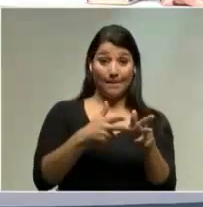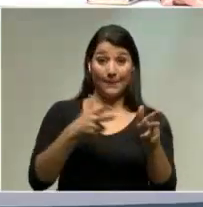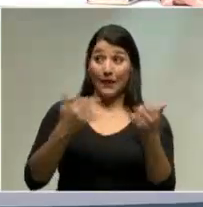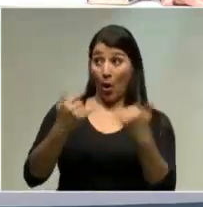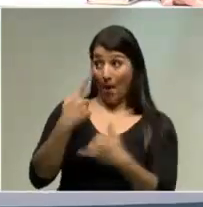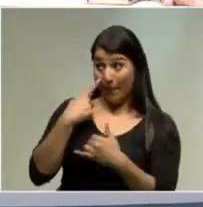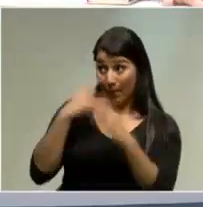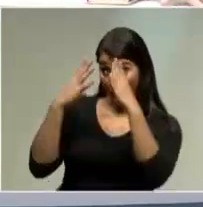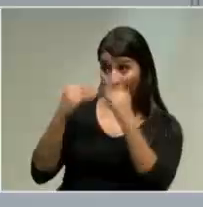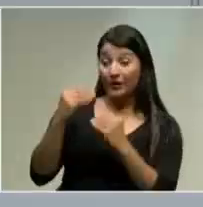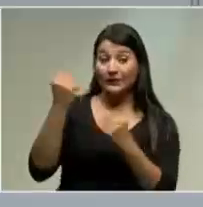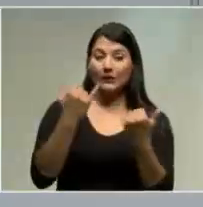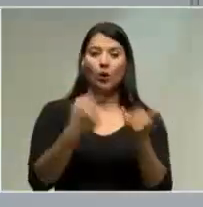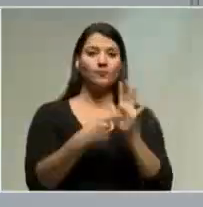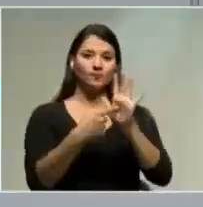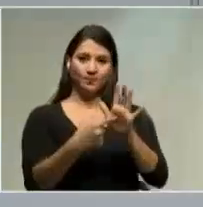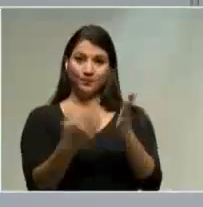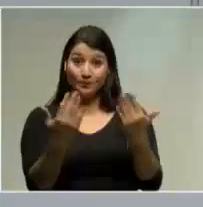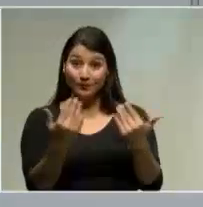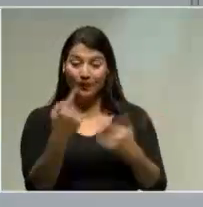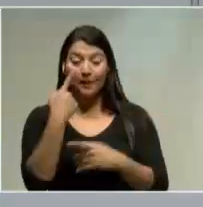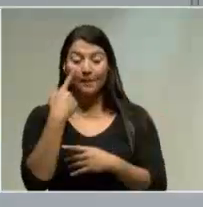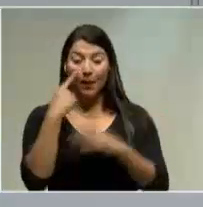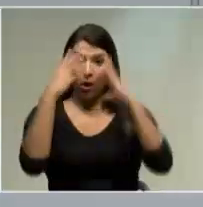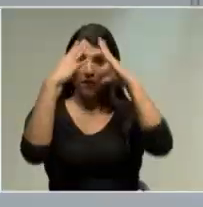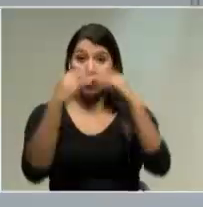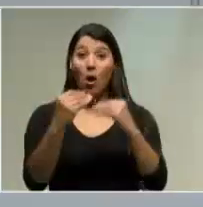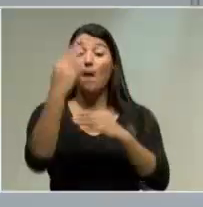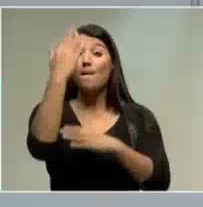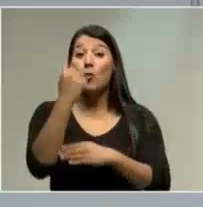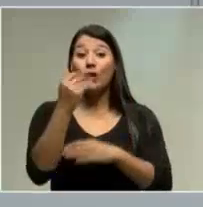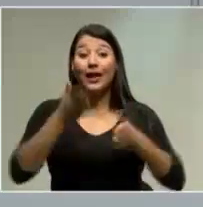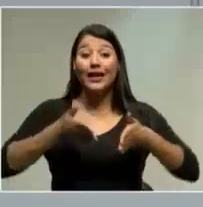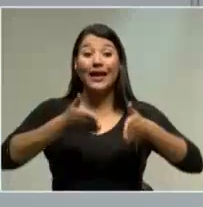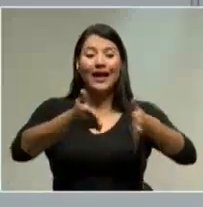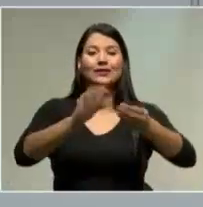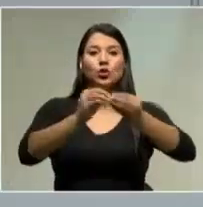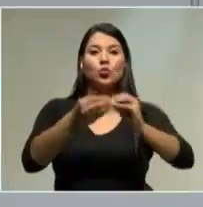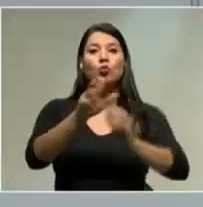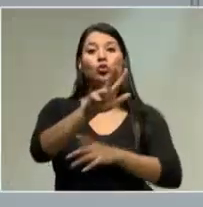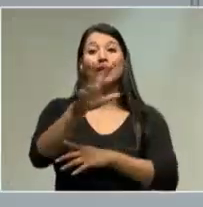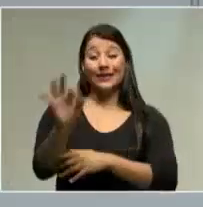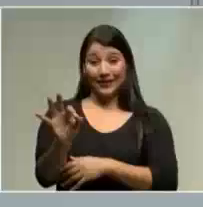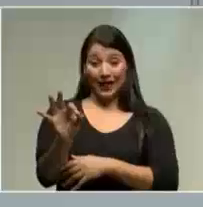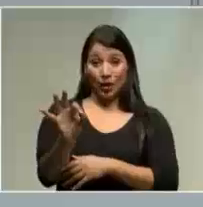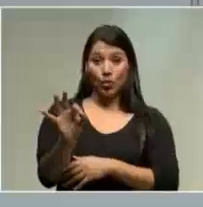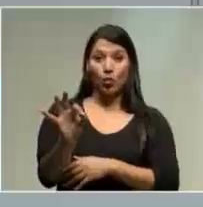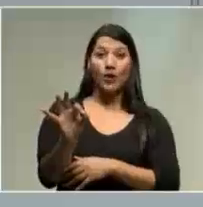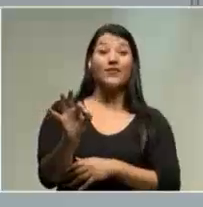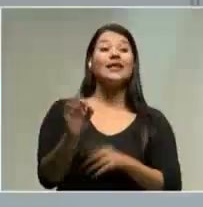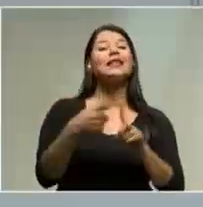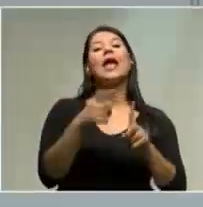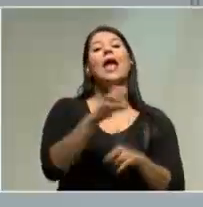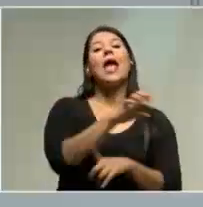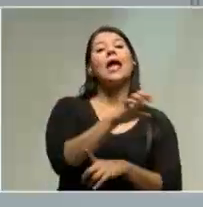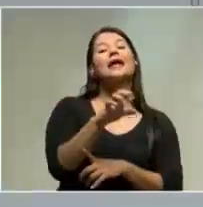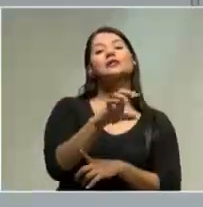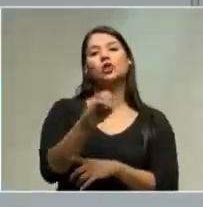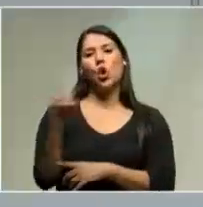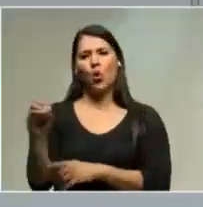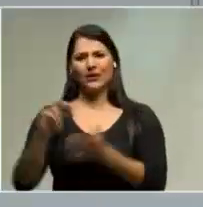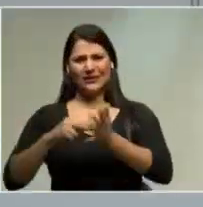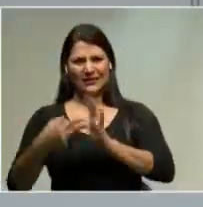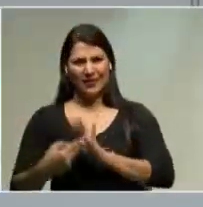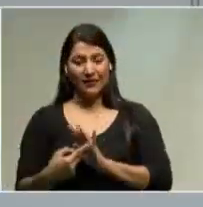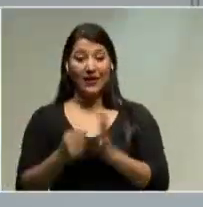informe. Vamos a ver el informe, así que los invito a ver esta información porque en circunvalación ruta 39 de dirección este a oeste. ¿Cuál es esa? De